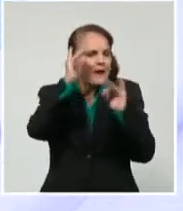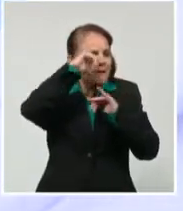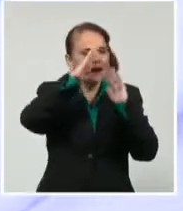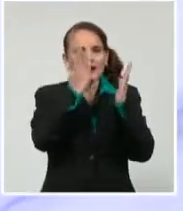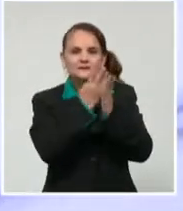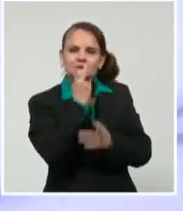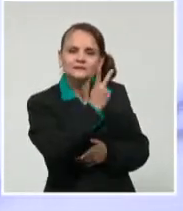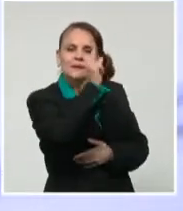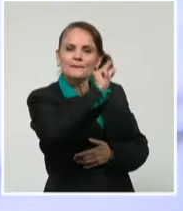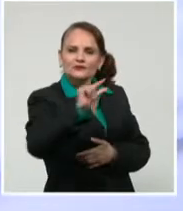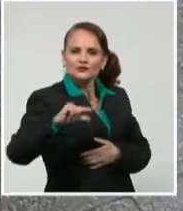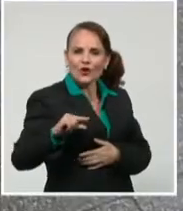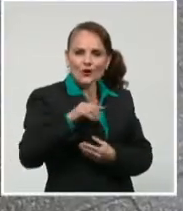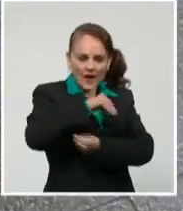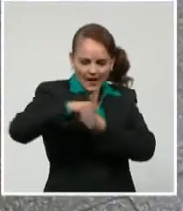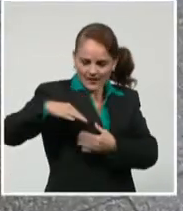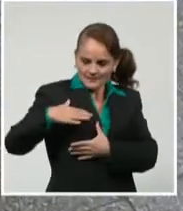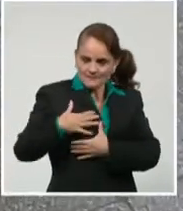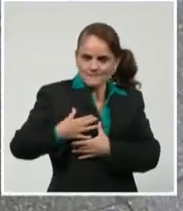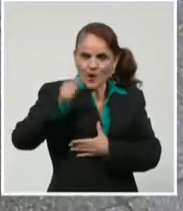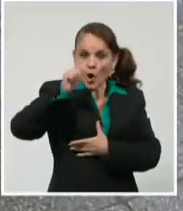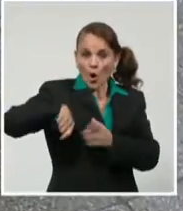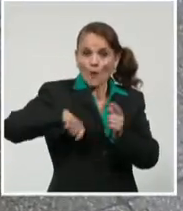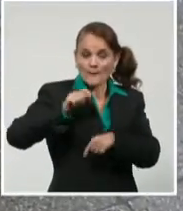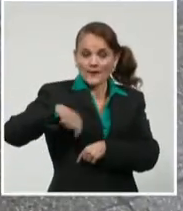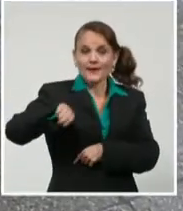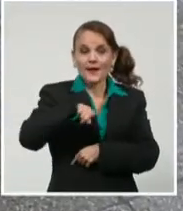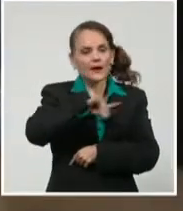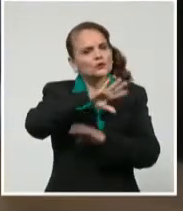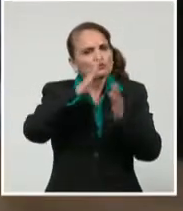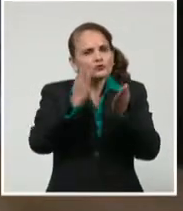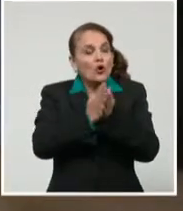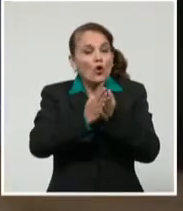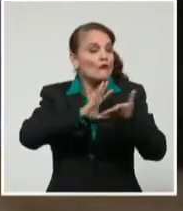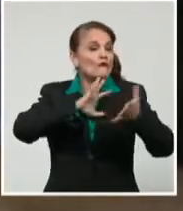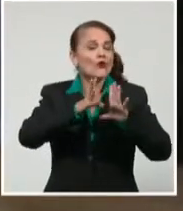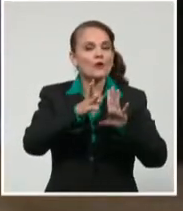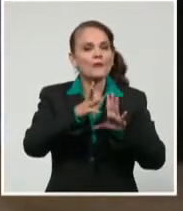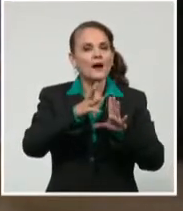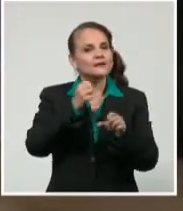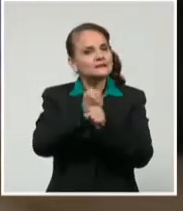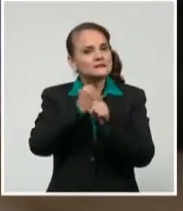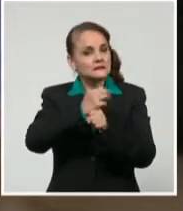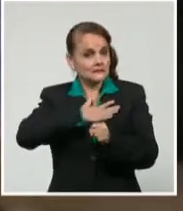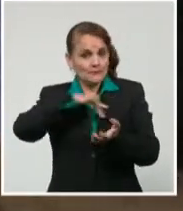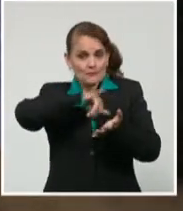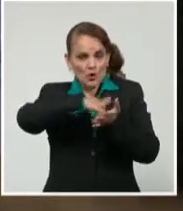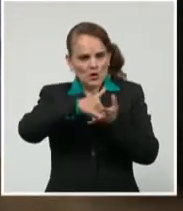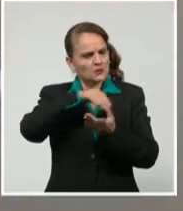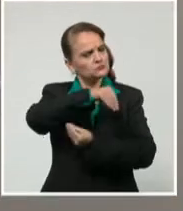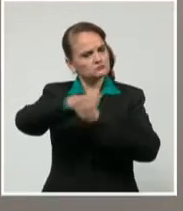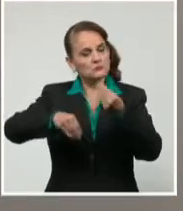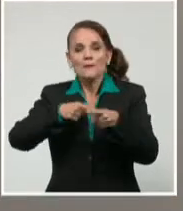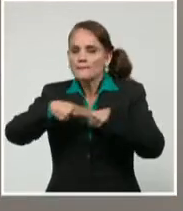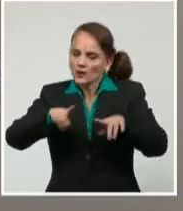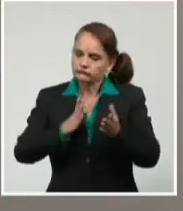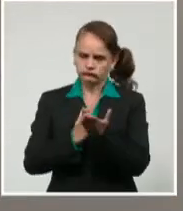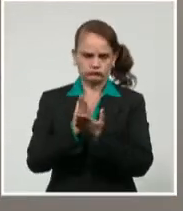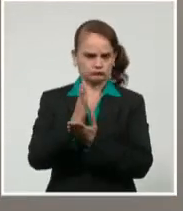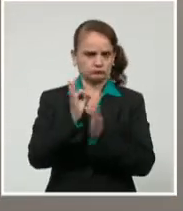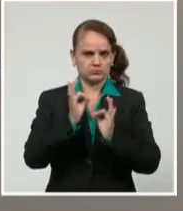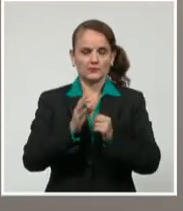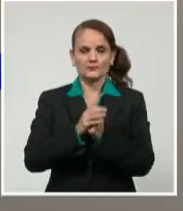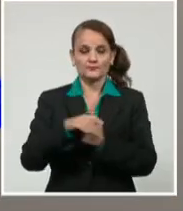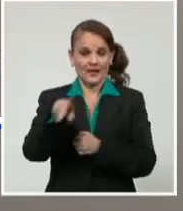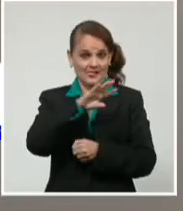que el proyecto ha tenido que cambiar su accionar ante la pandemia, pero no se detiene. A través de WhatsApp creamos este